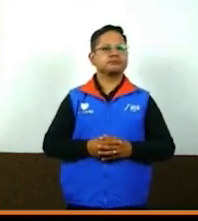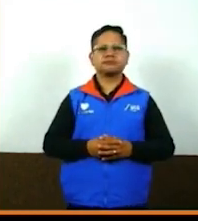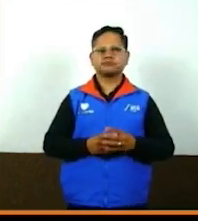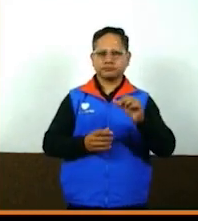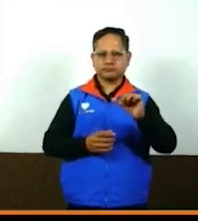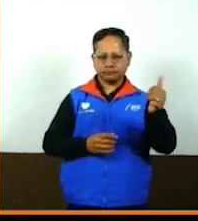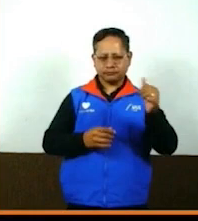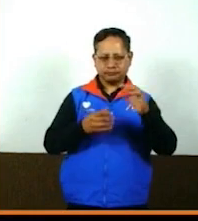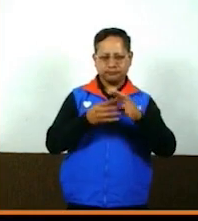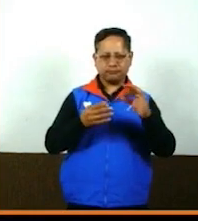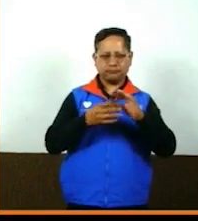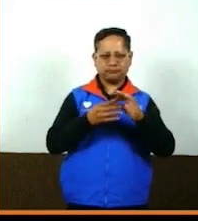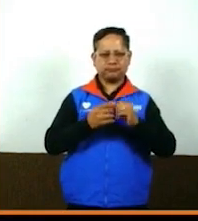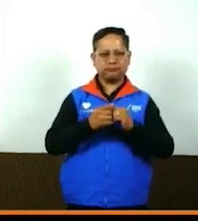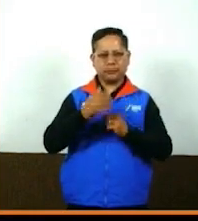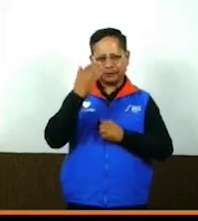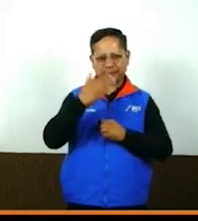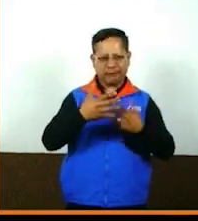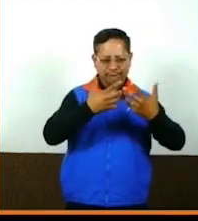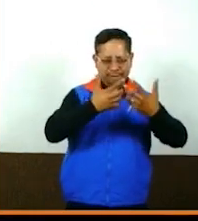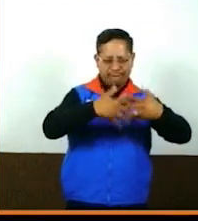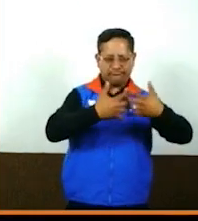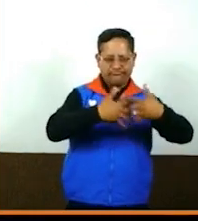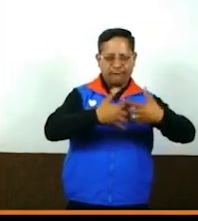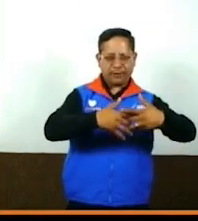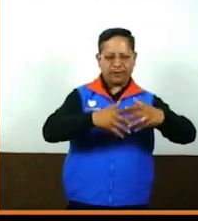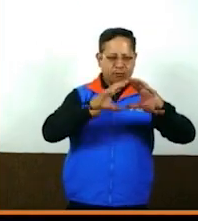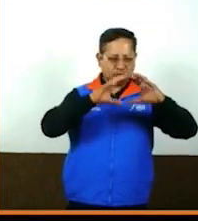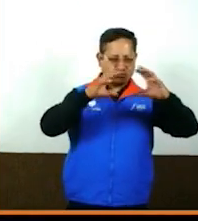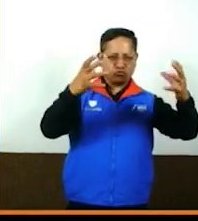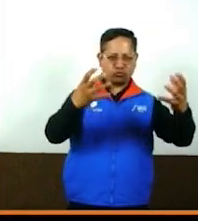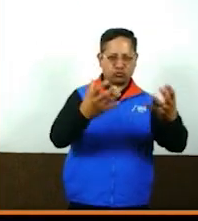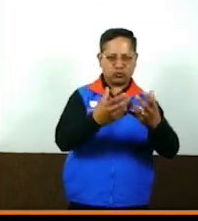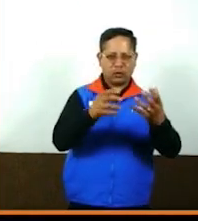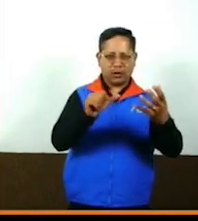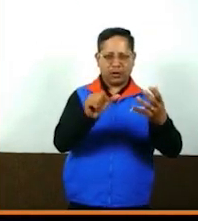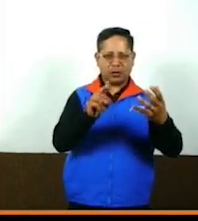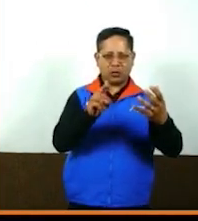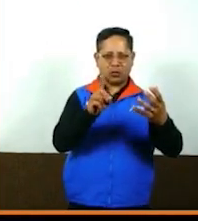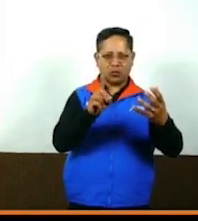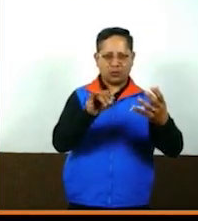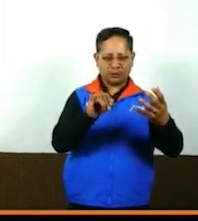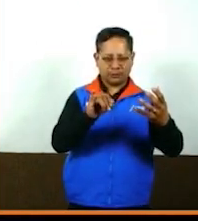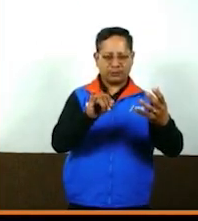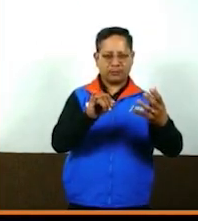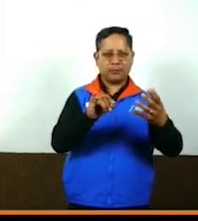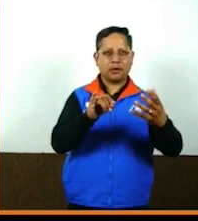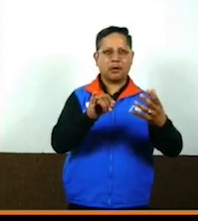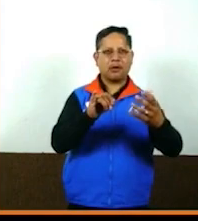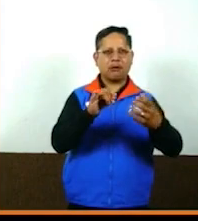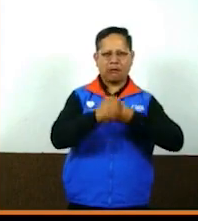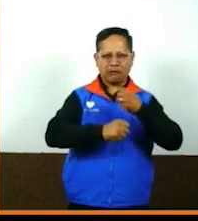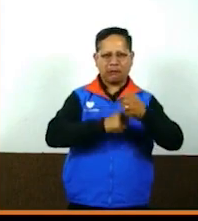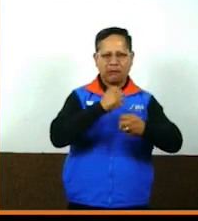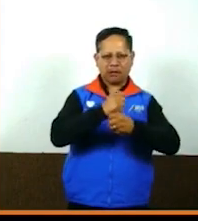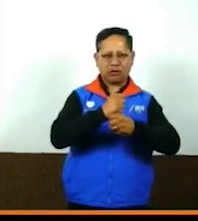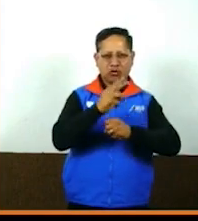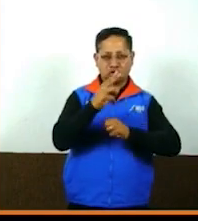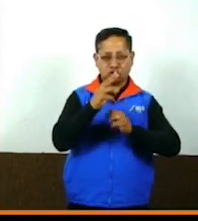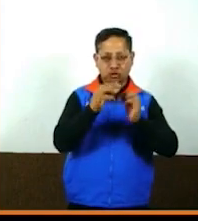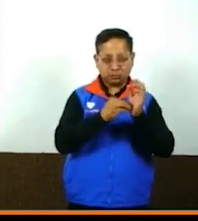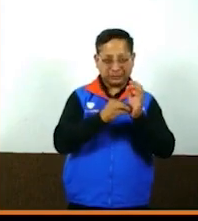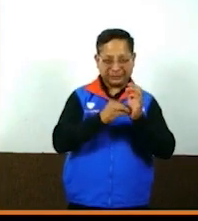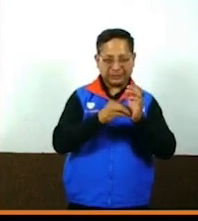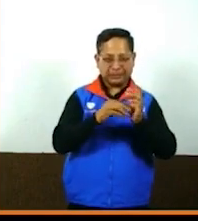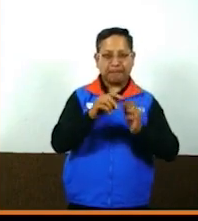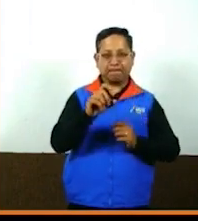que todas las plantas alrededor del mundo del grupo Audi, a partir del 2029, que ya casi nos